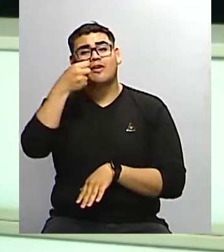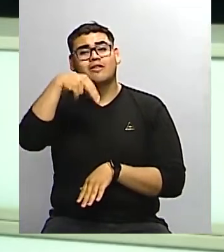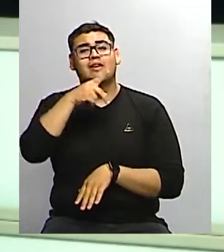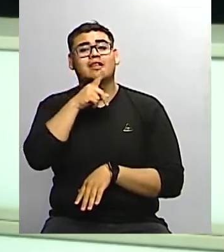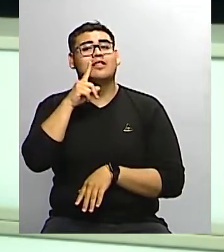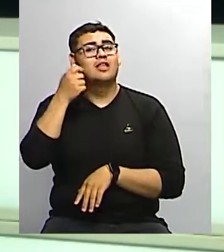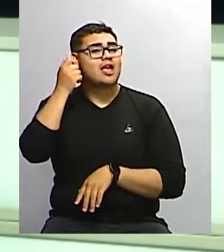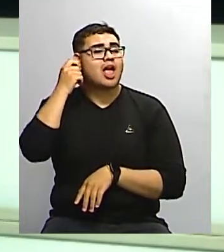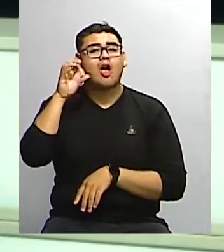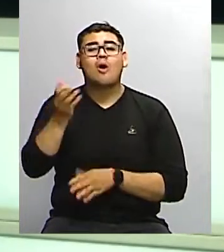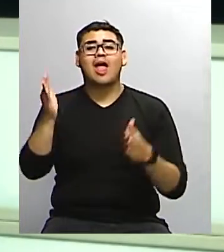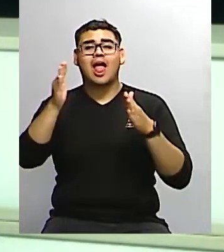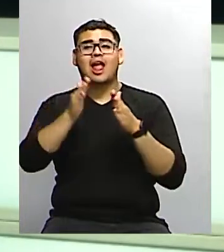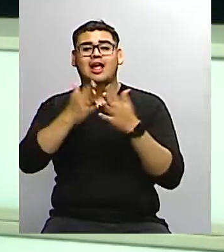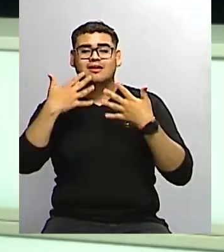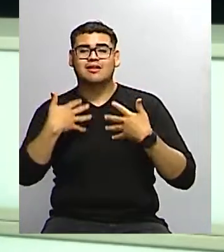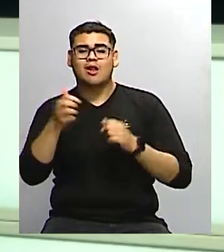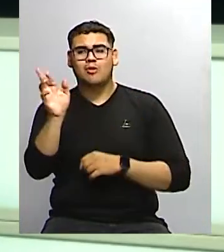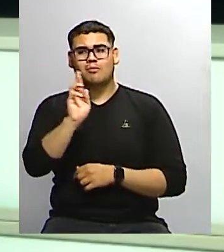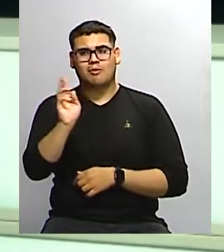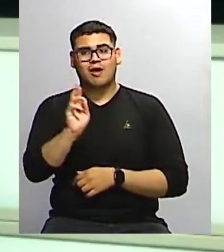la Casa de la Salud de la Mujer, a quien le vamos a dar